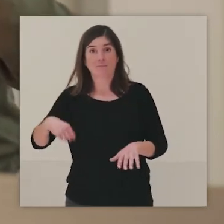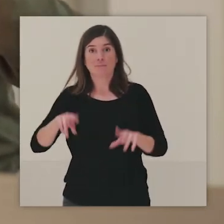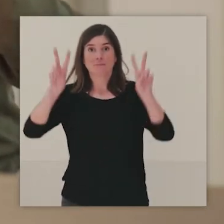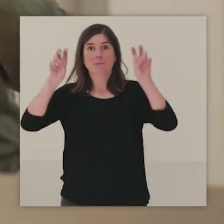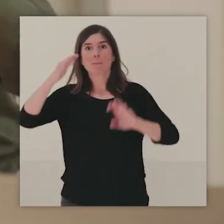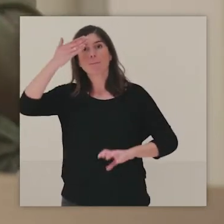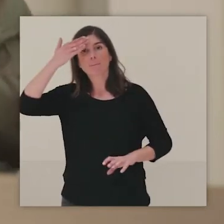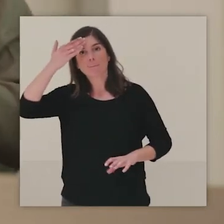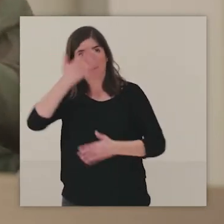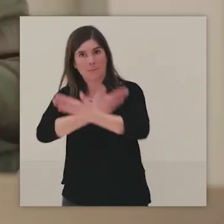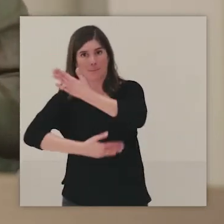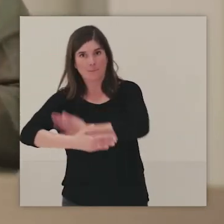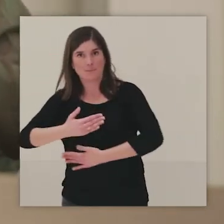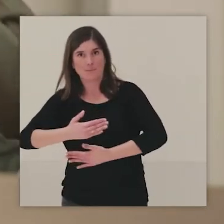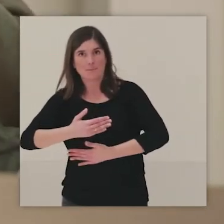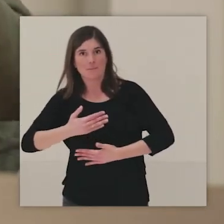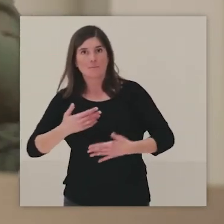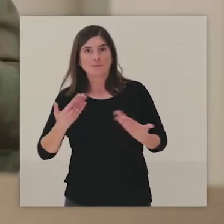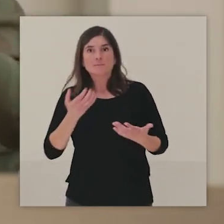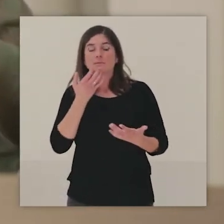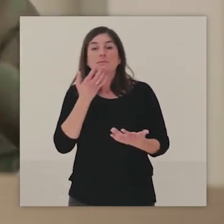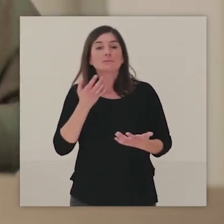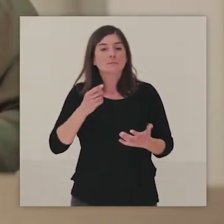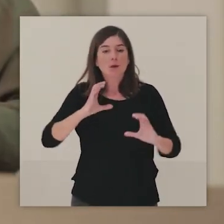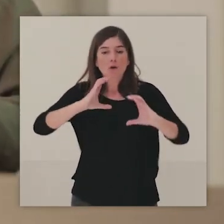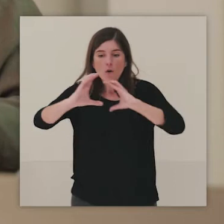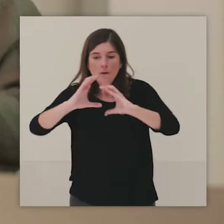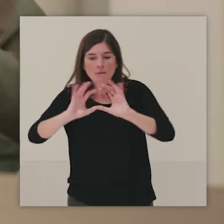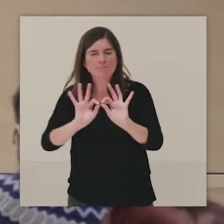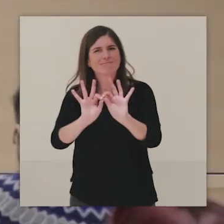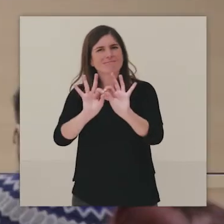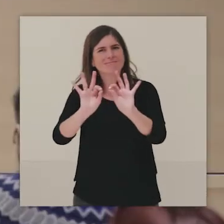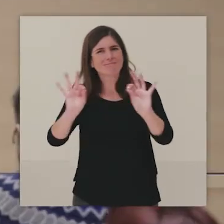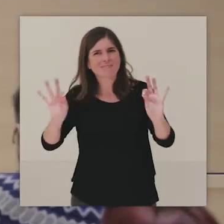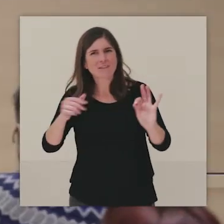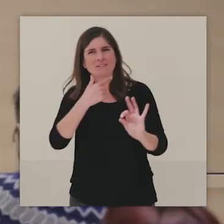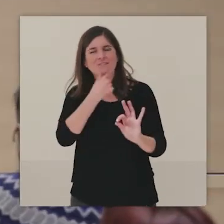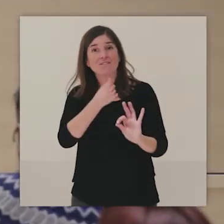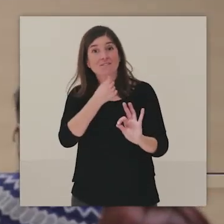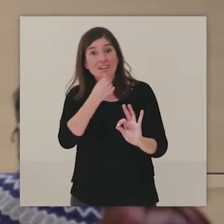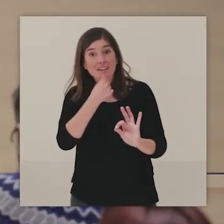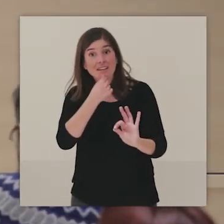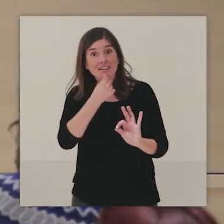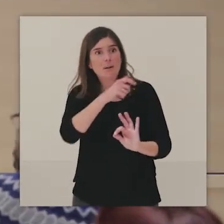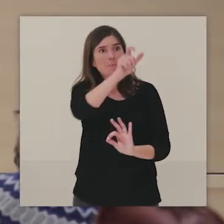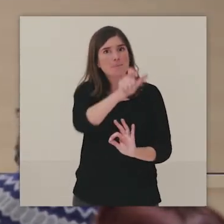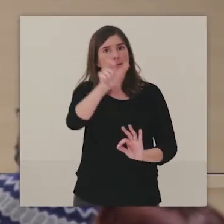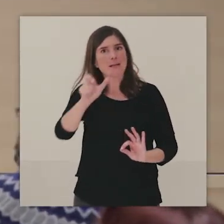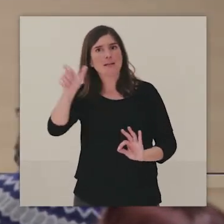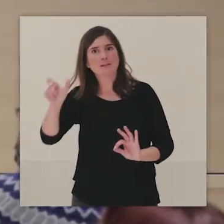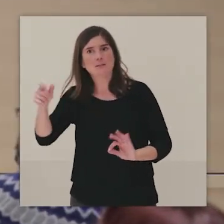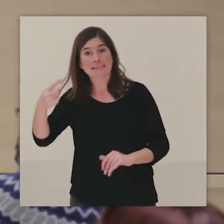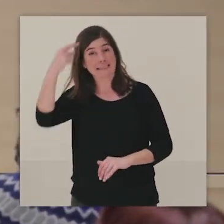través de la comunicación más sencilla podamos permitir que las personas que tienen